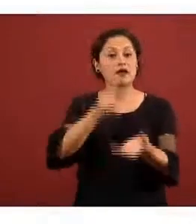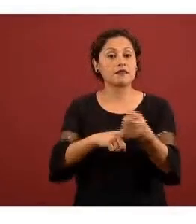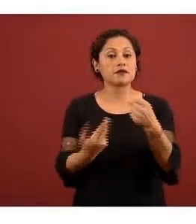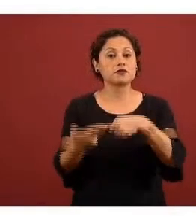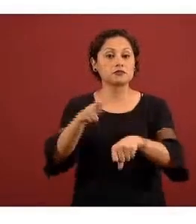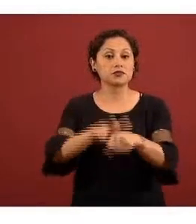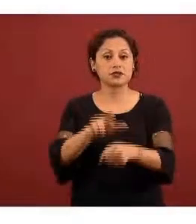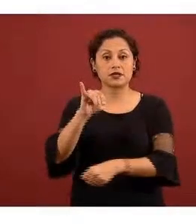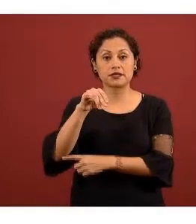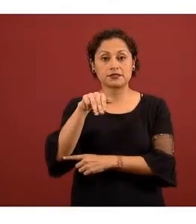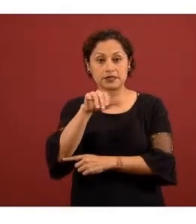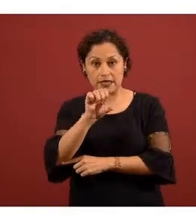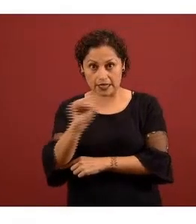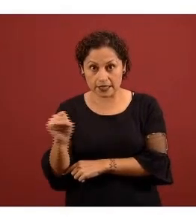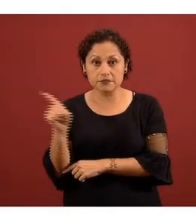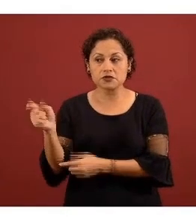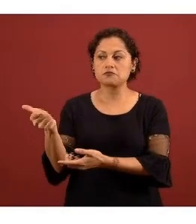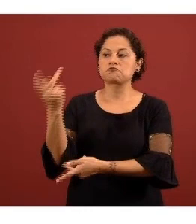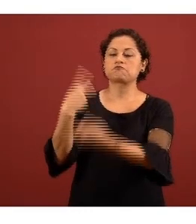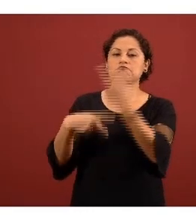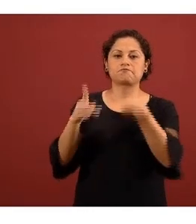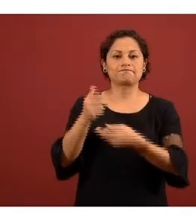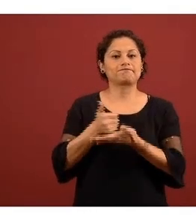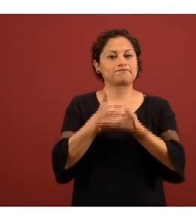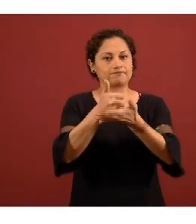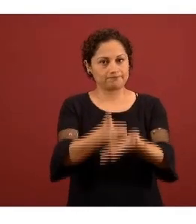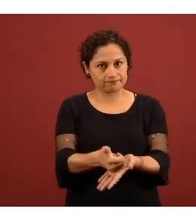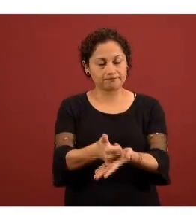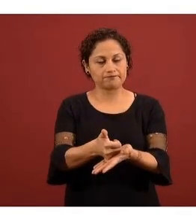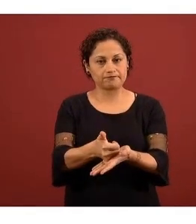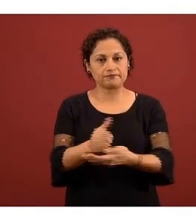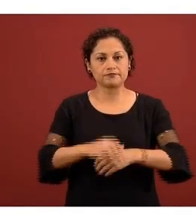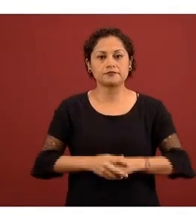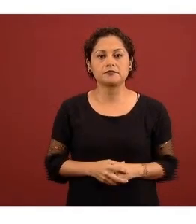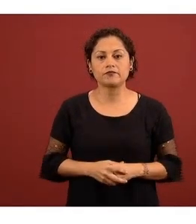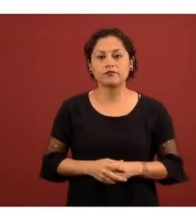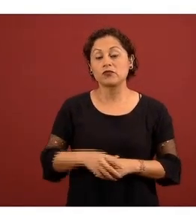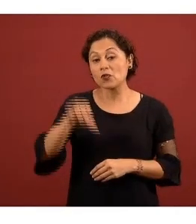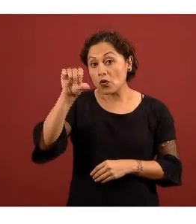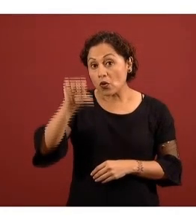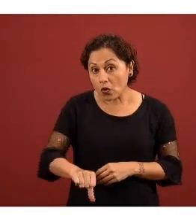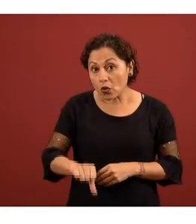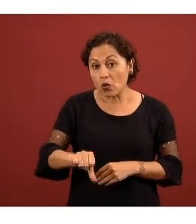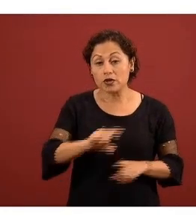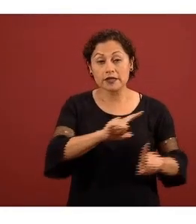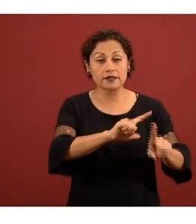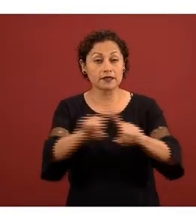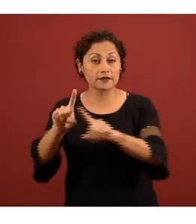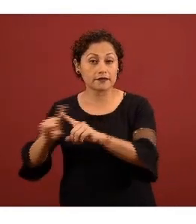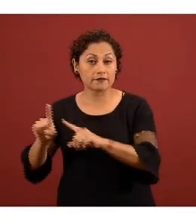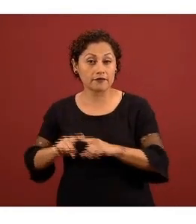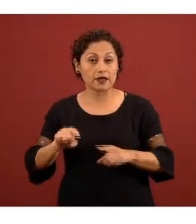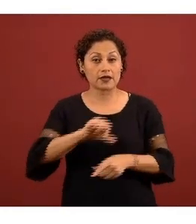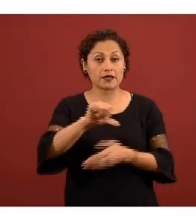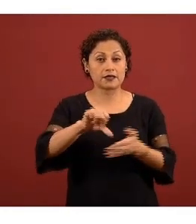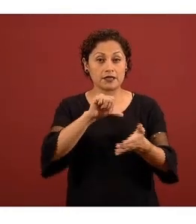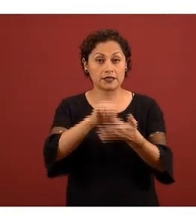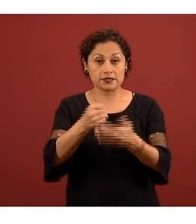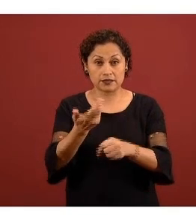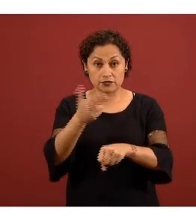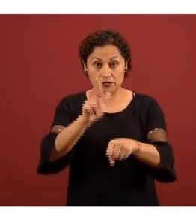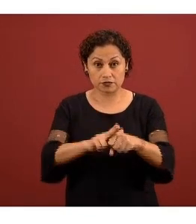Mexicano del Seguro Social. De tal manera que hoy en 184 hospitales de